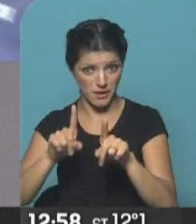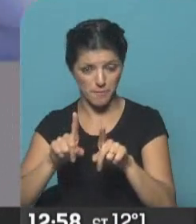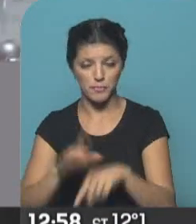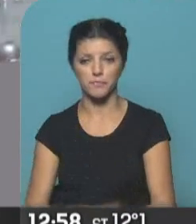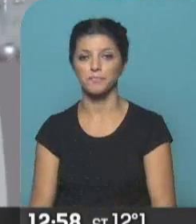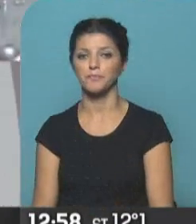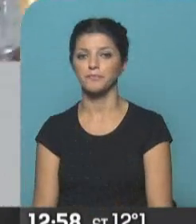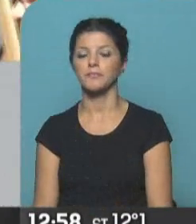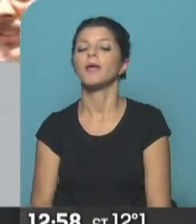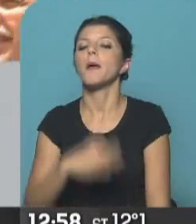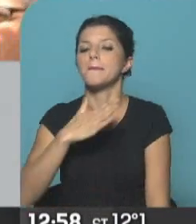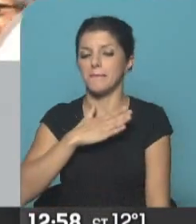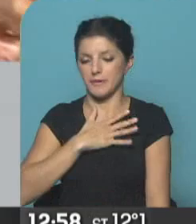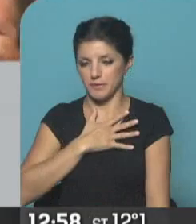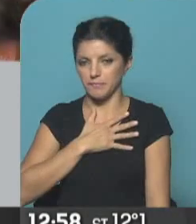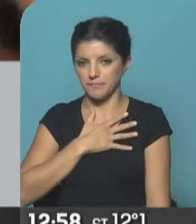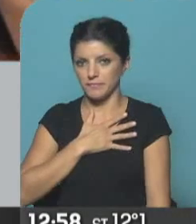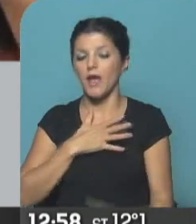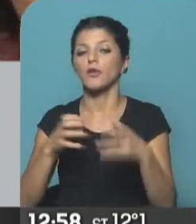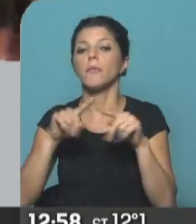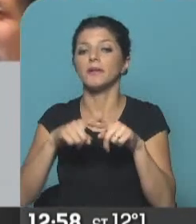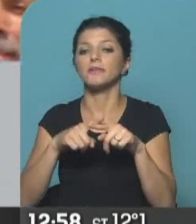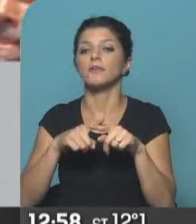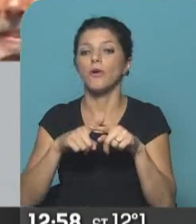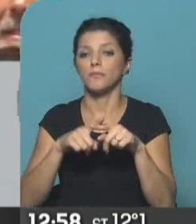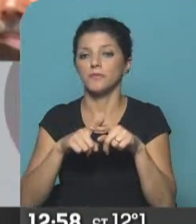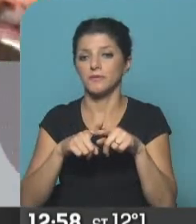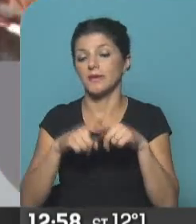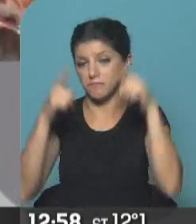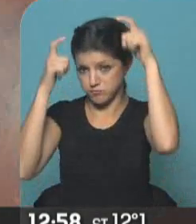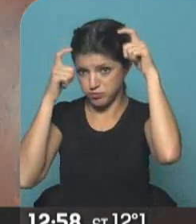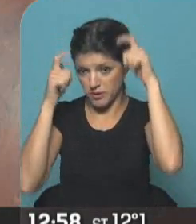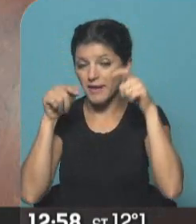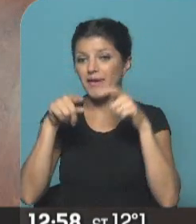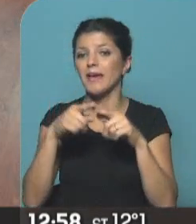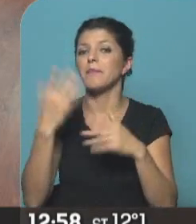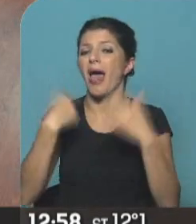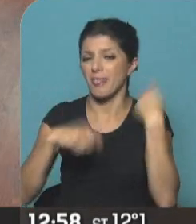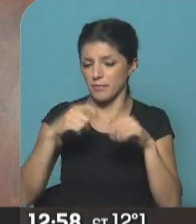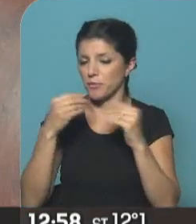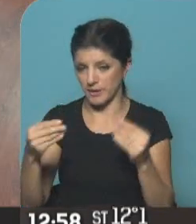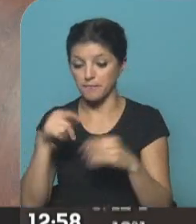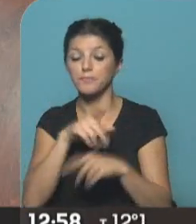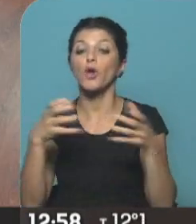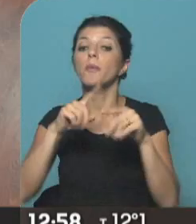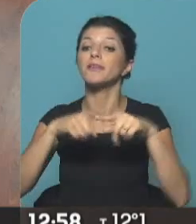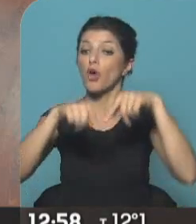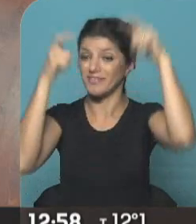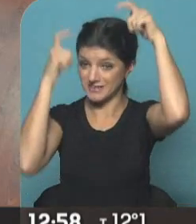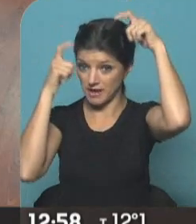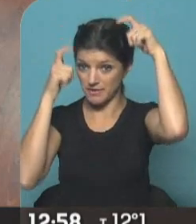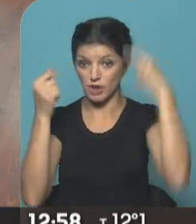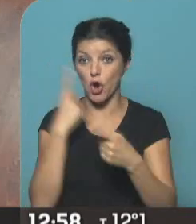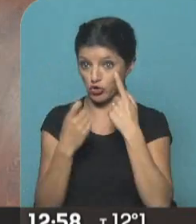igual que la oposición al chavismo está más debilitada que el chavismo en este contexto, porque el chavismo tomó el control